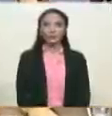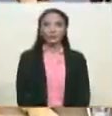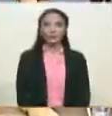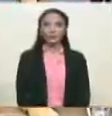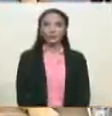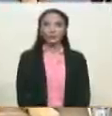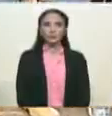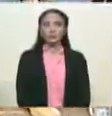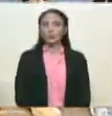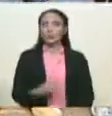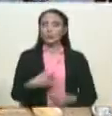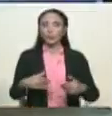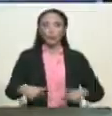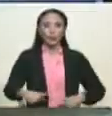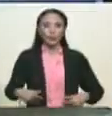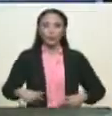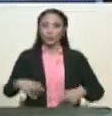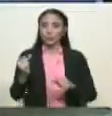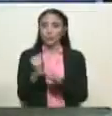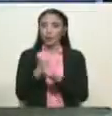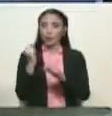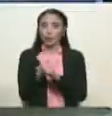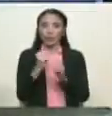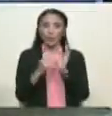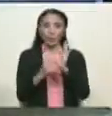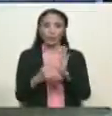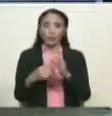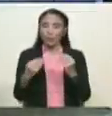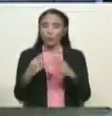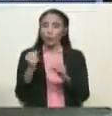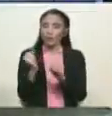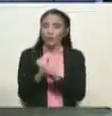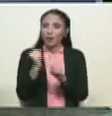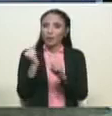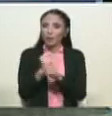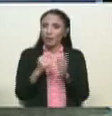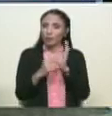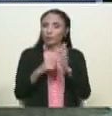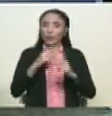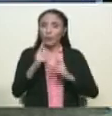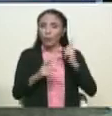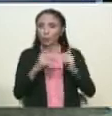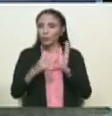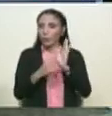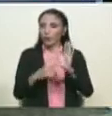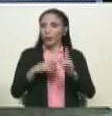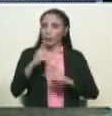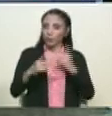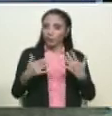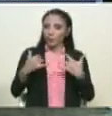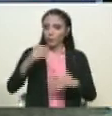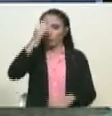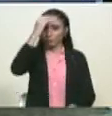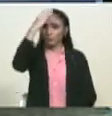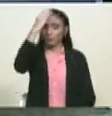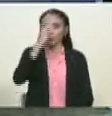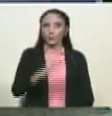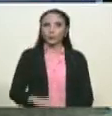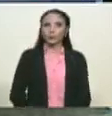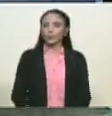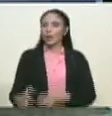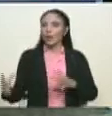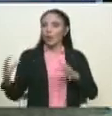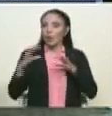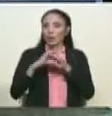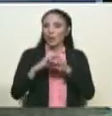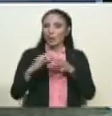Con mucho sacrificio, dedicación. Con mucha capacidad productiva. Mucha capacidad. Es unir